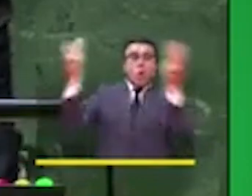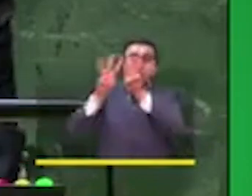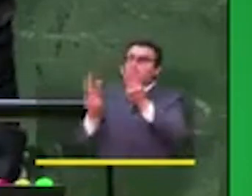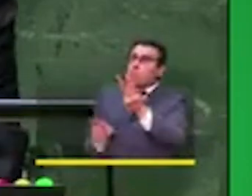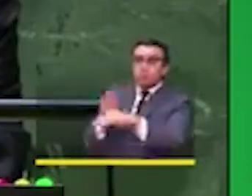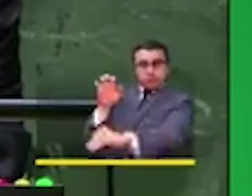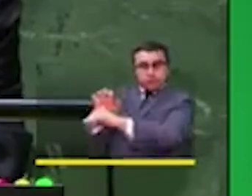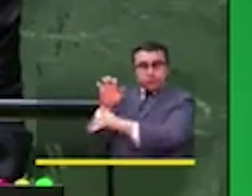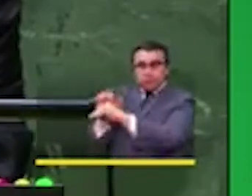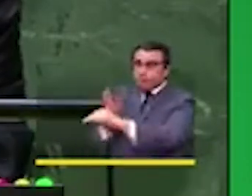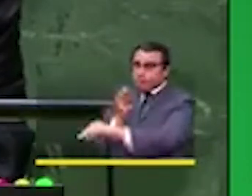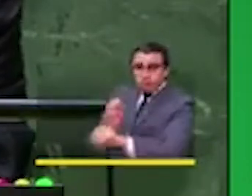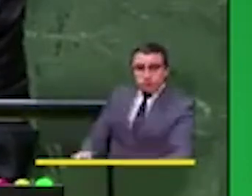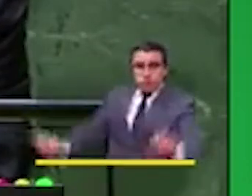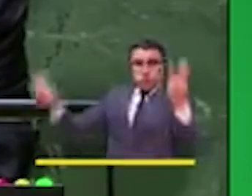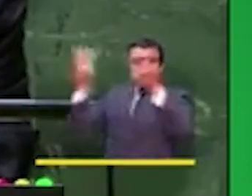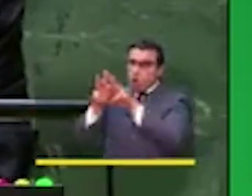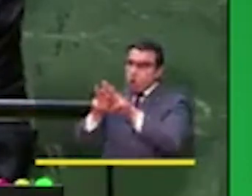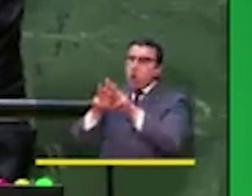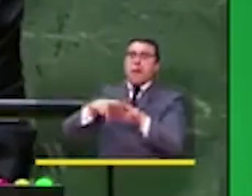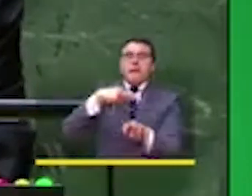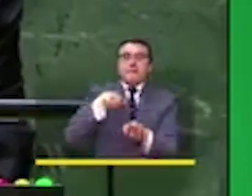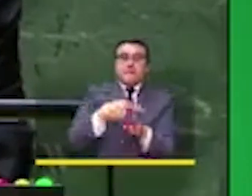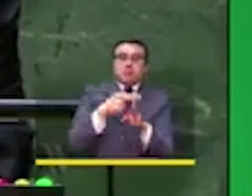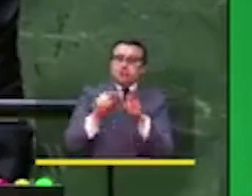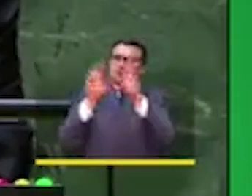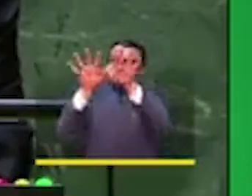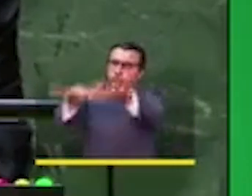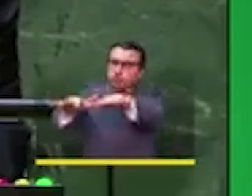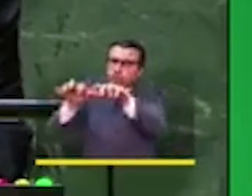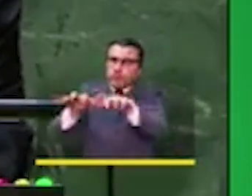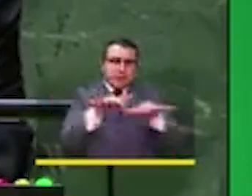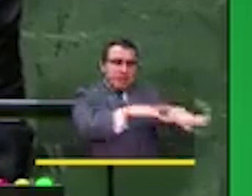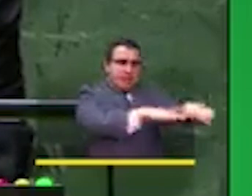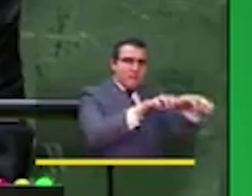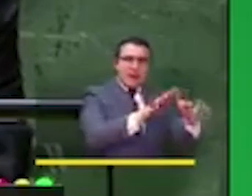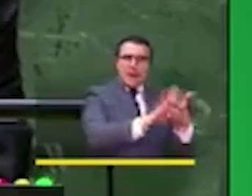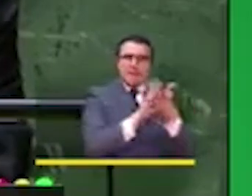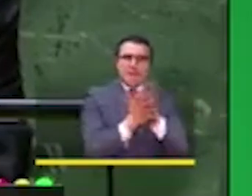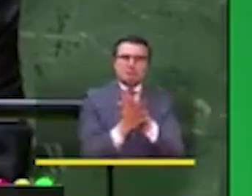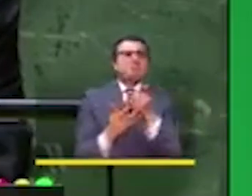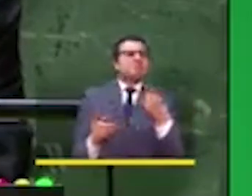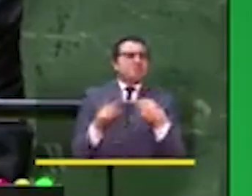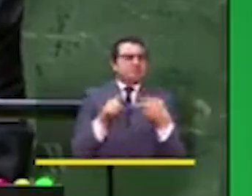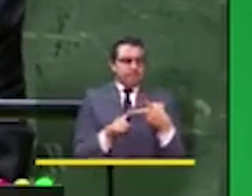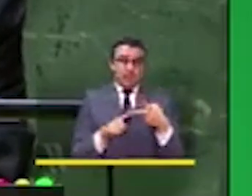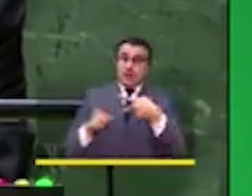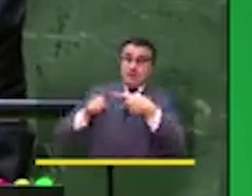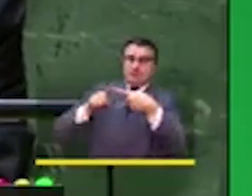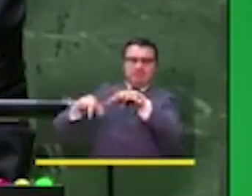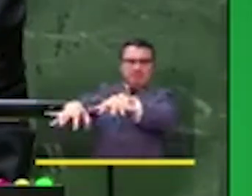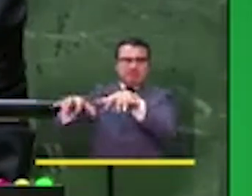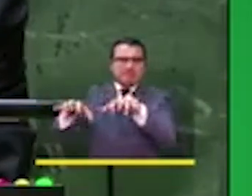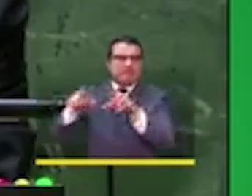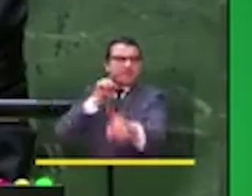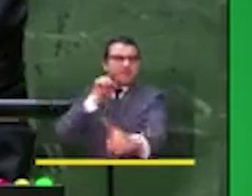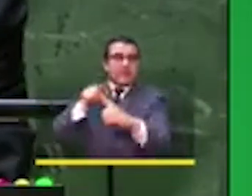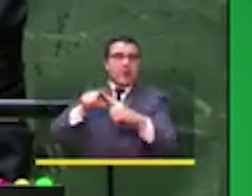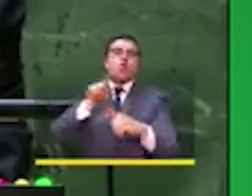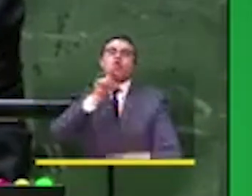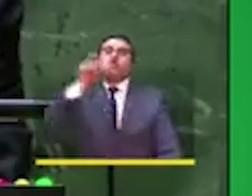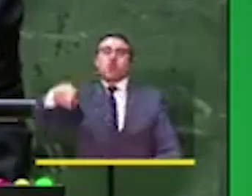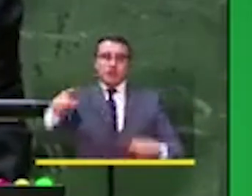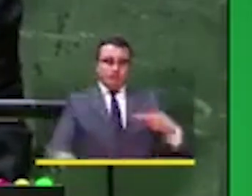antes dos conferencias de paz, la una sobre Ucrania, la otra sobre